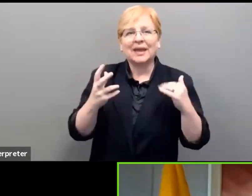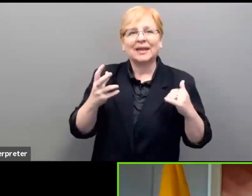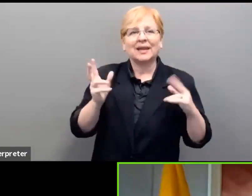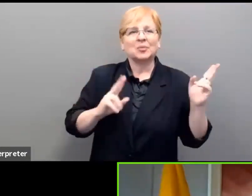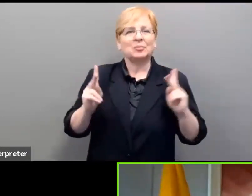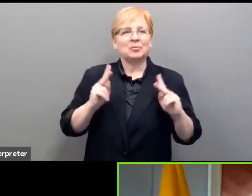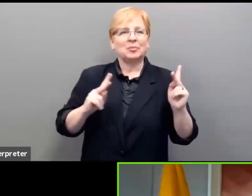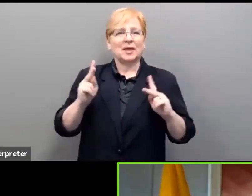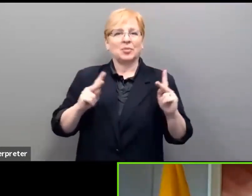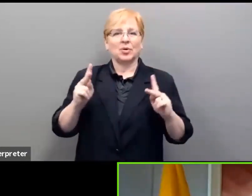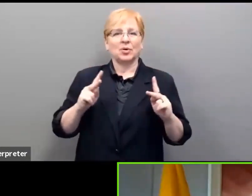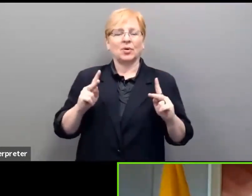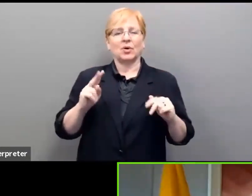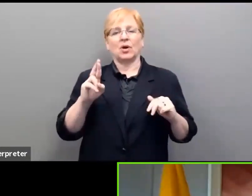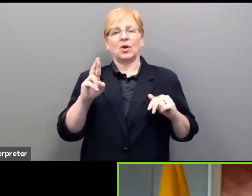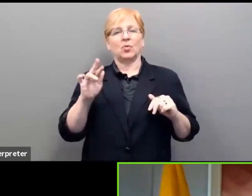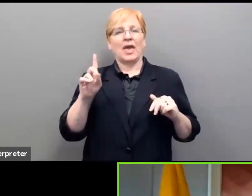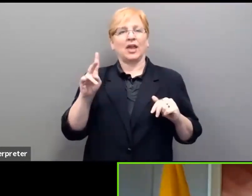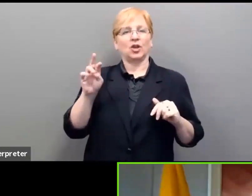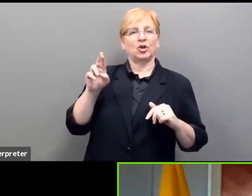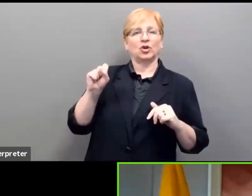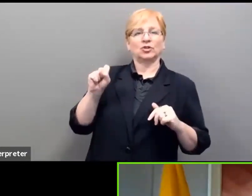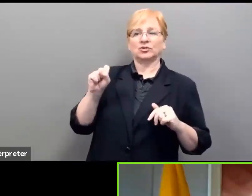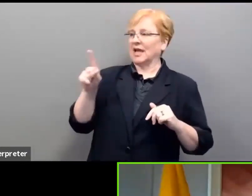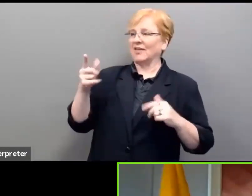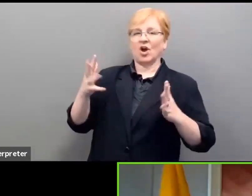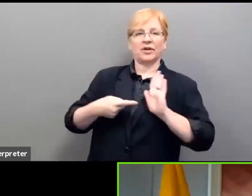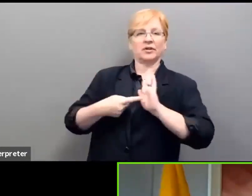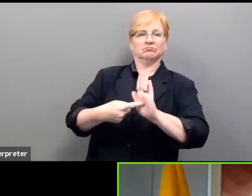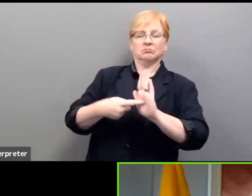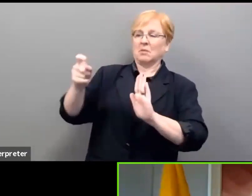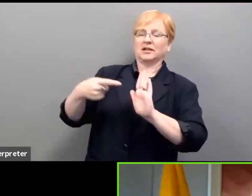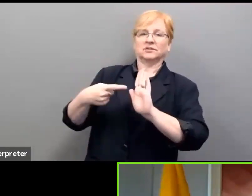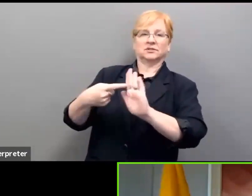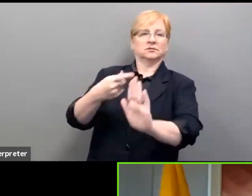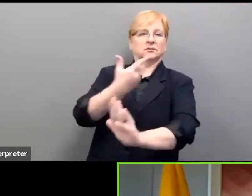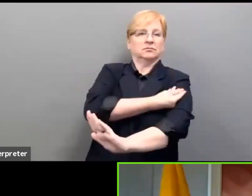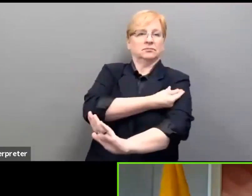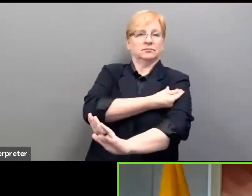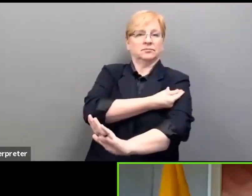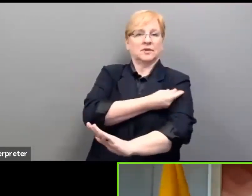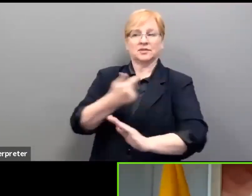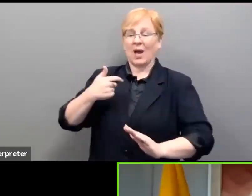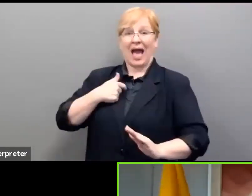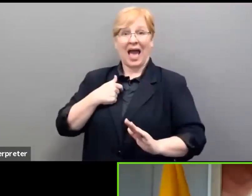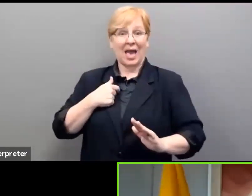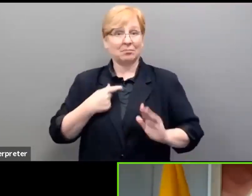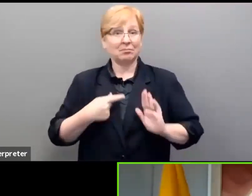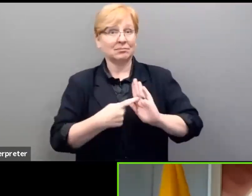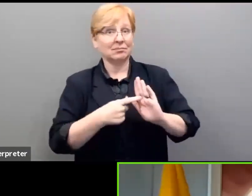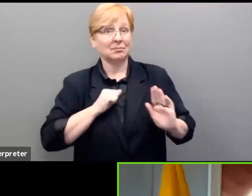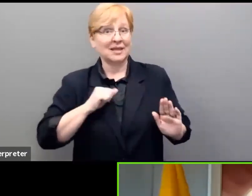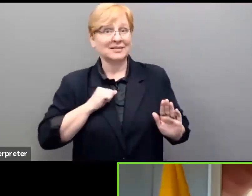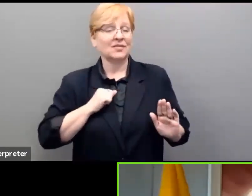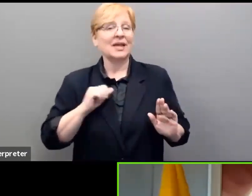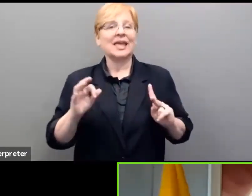es clave, es un componente clave importante. Hay ahora muchos en el sector privado. Los Raiders han